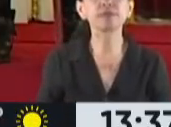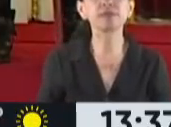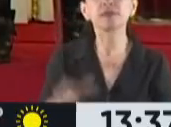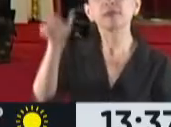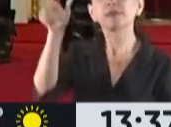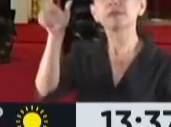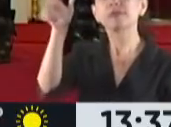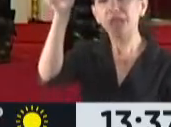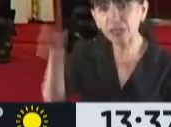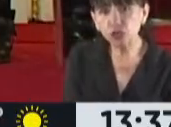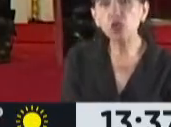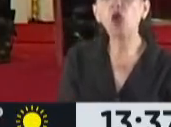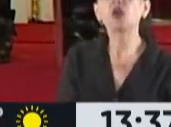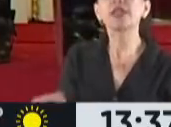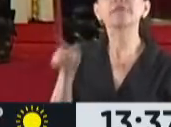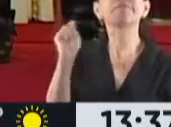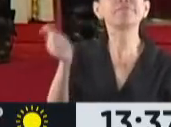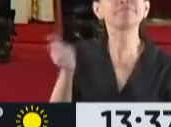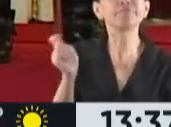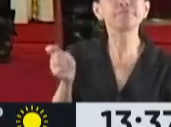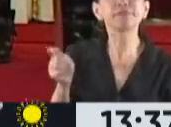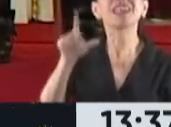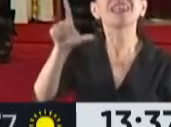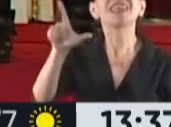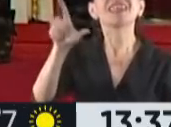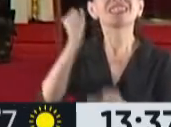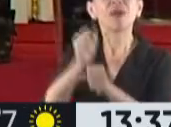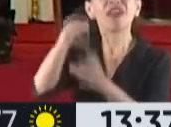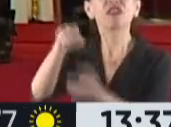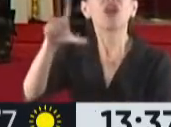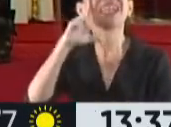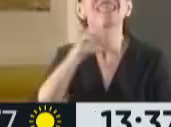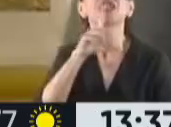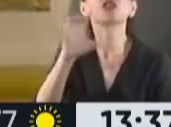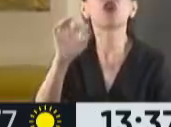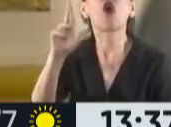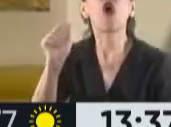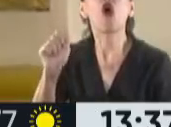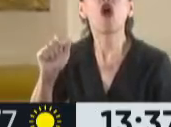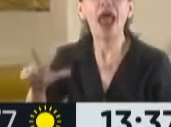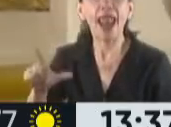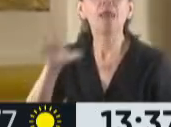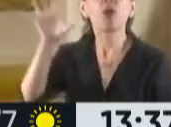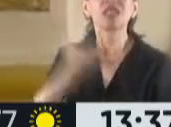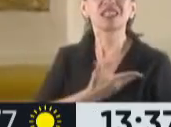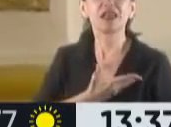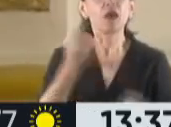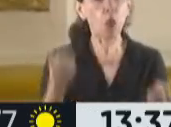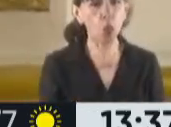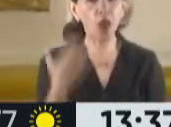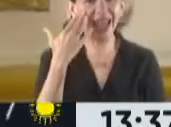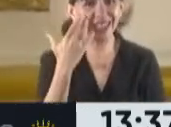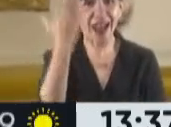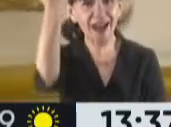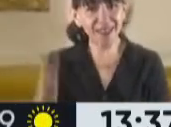formulará la siguiente pregunta el representante de El Litoral de Santa Fe. Buenas tardes, presidente de la Comisión Europea. Bienvenida a